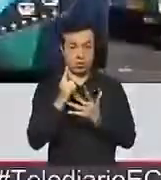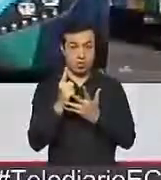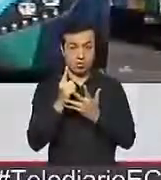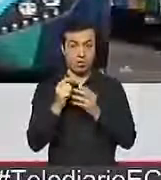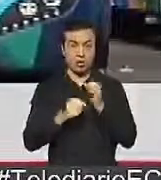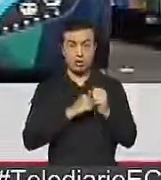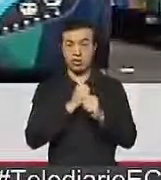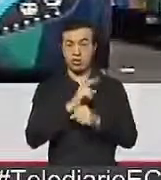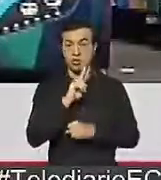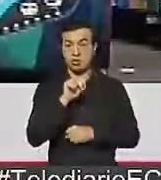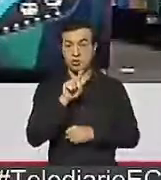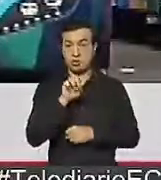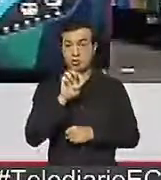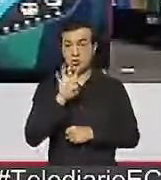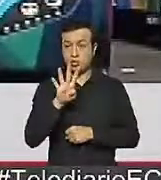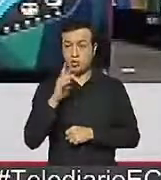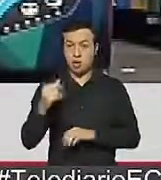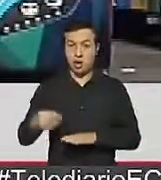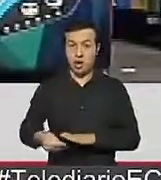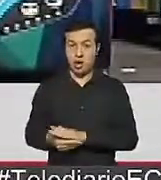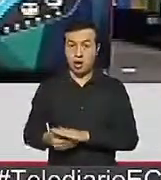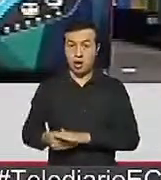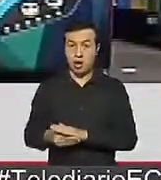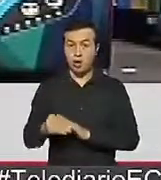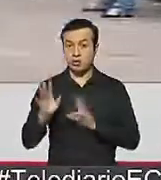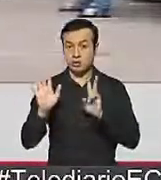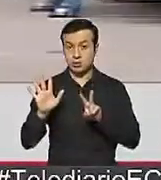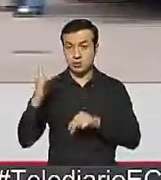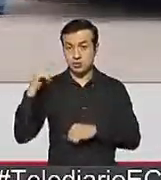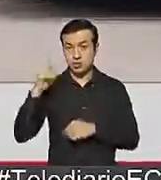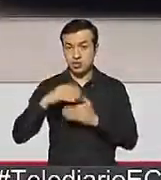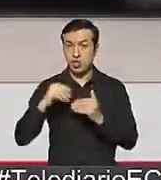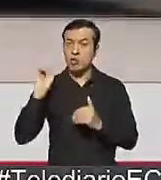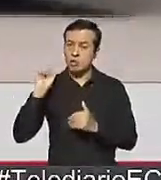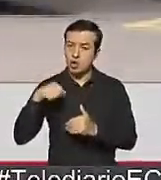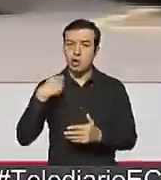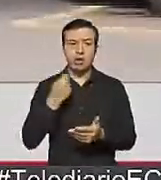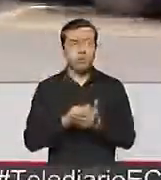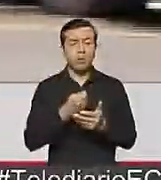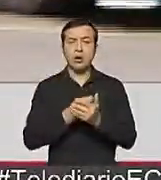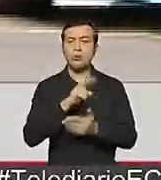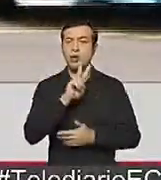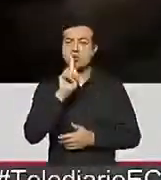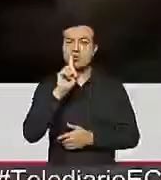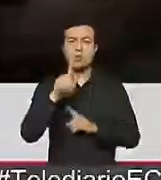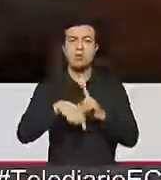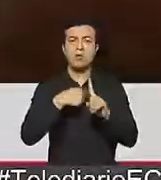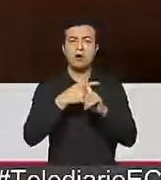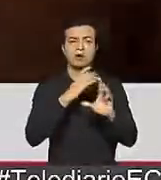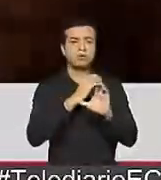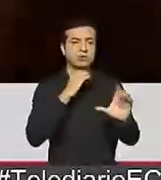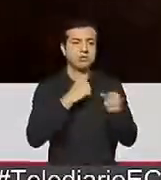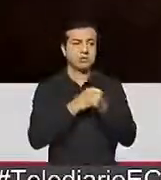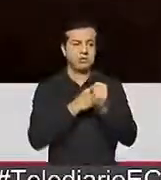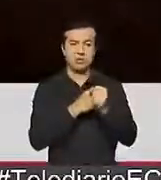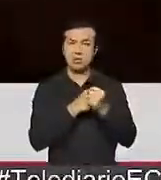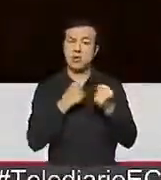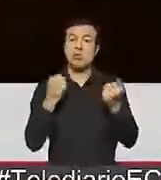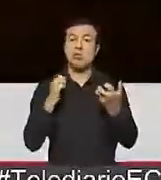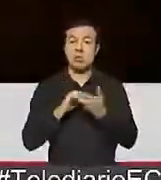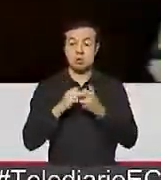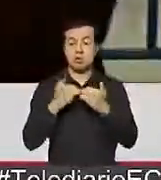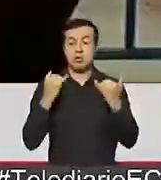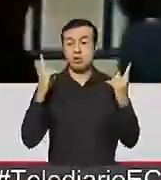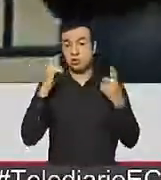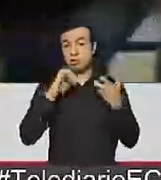2014, con el valor del soborno pagado por el Metro de Quito y la Ruta Viva, se pudo comprar 21 buses adicionales y solventar en algo el problema de saturación